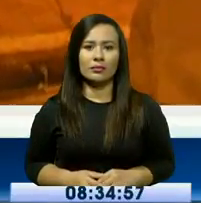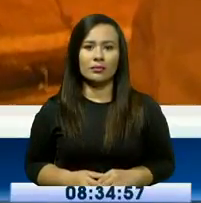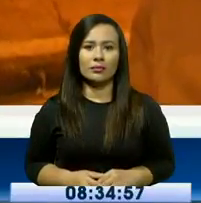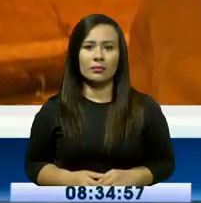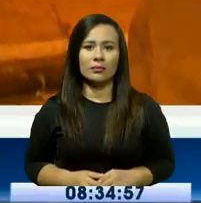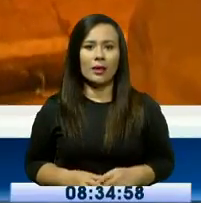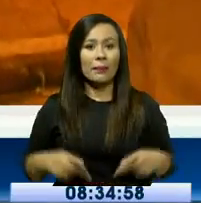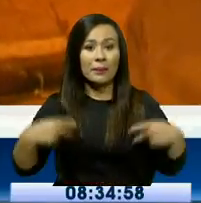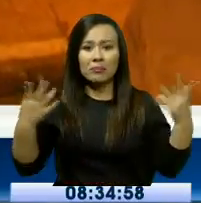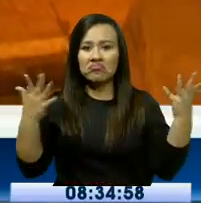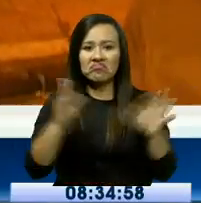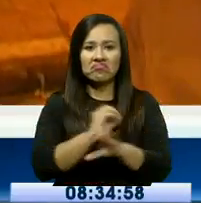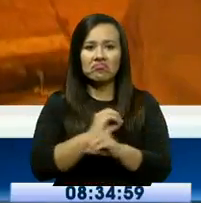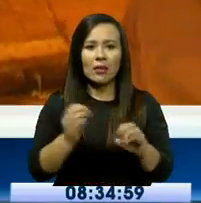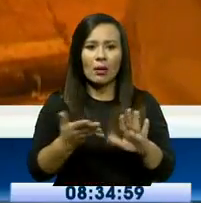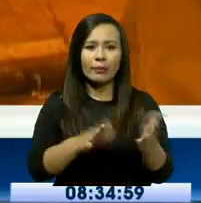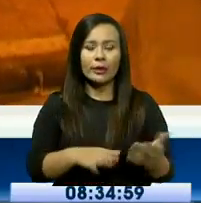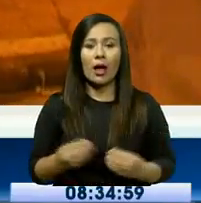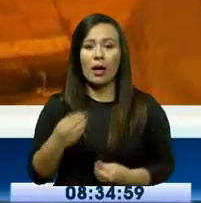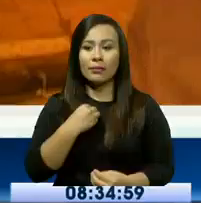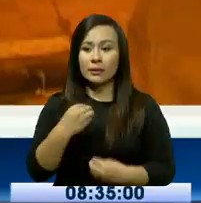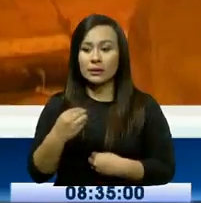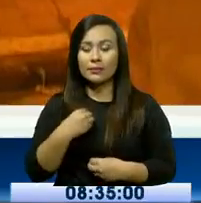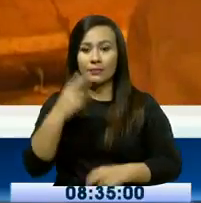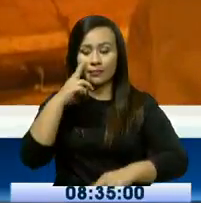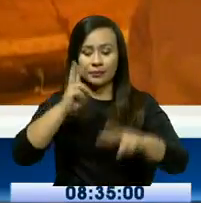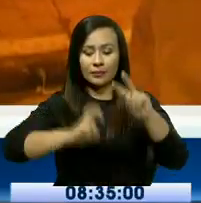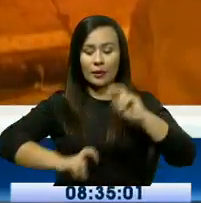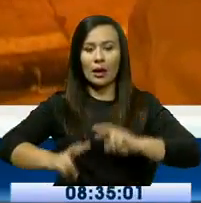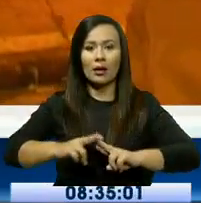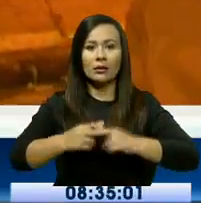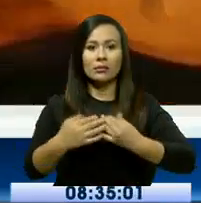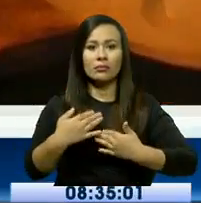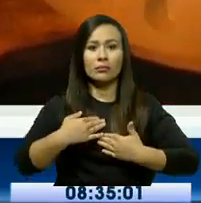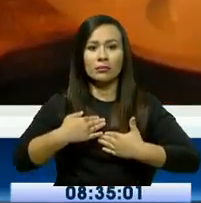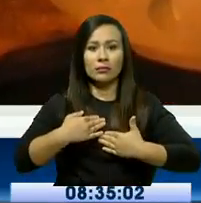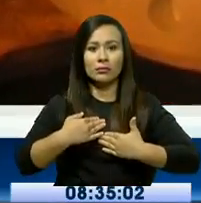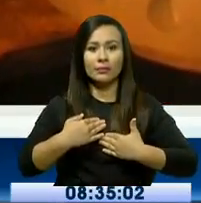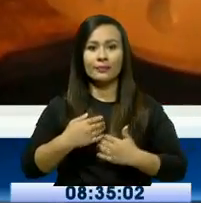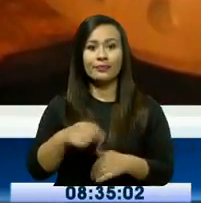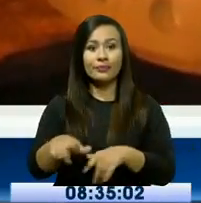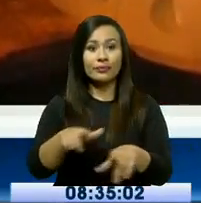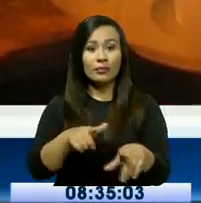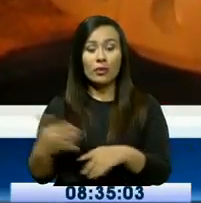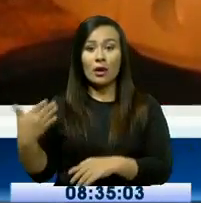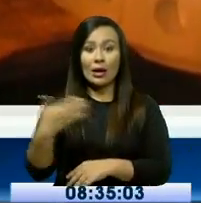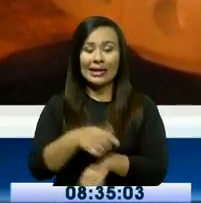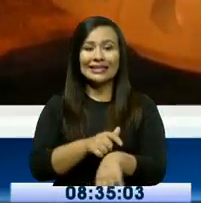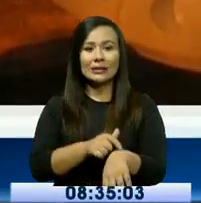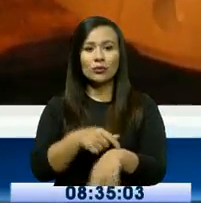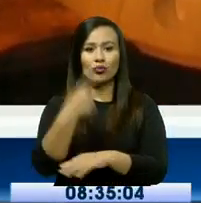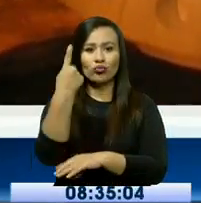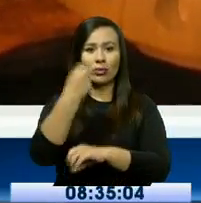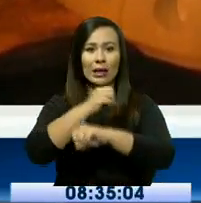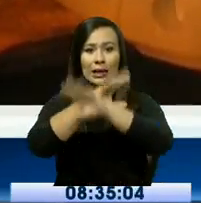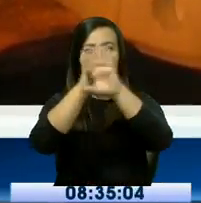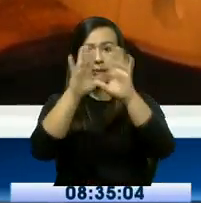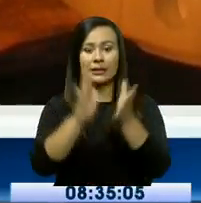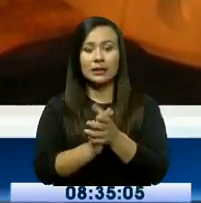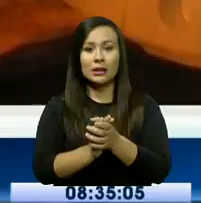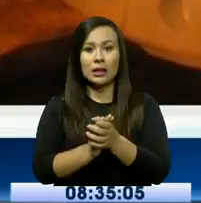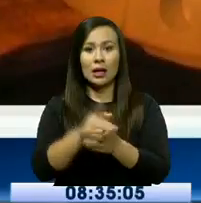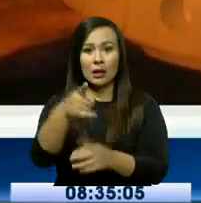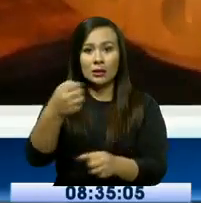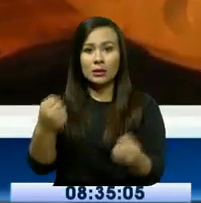De vida para poder iniciar una resucitación. En el lugar, cerca de la 1 de la mañana, una patrulla